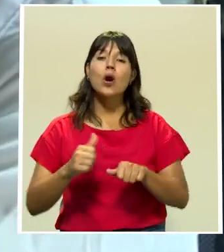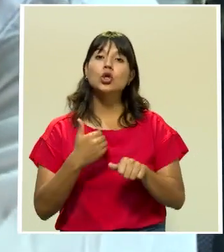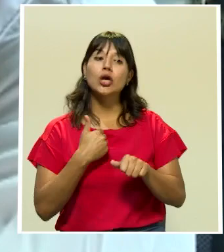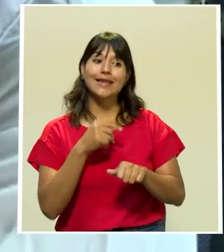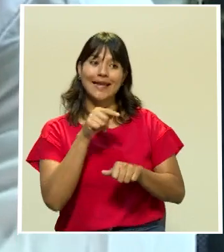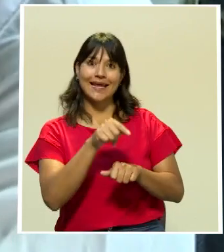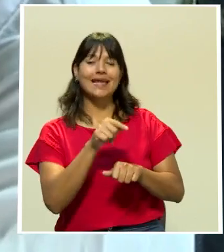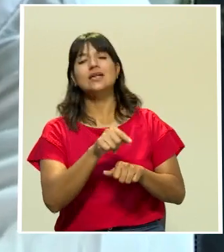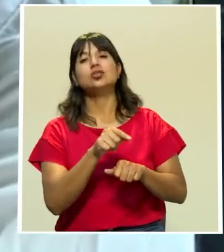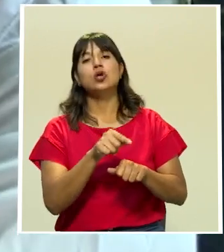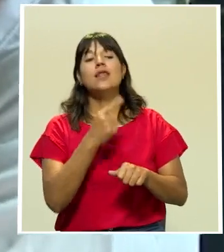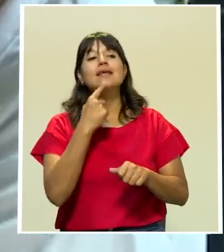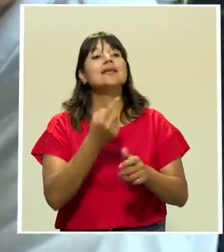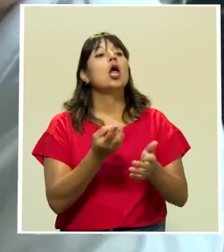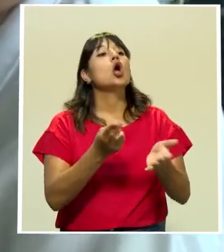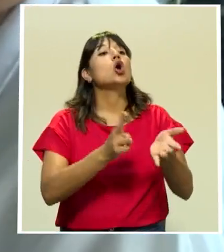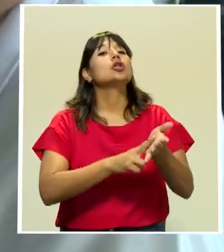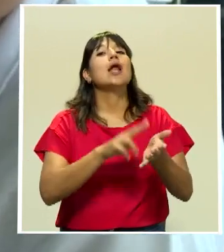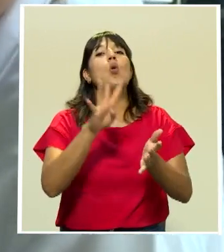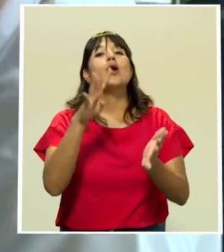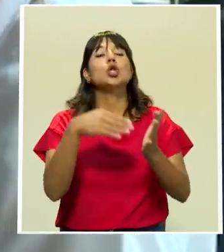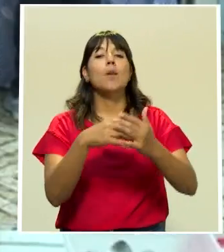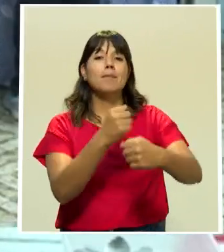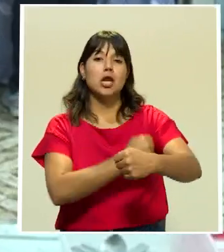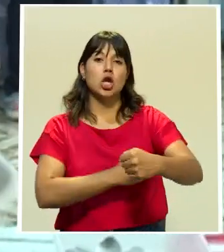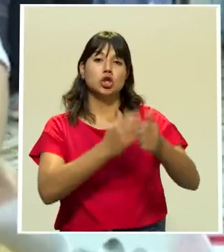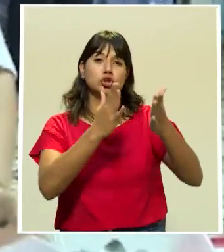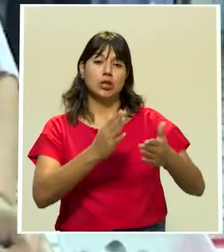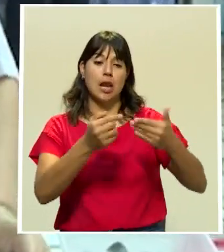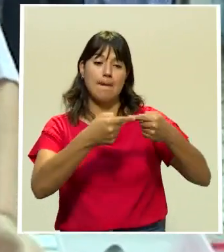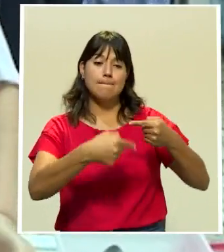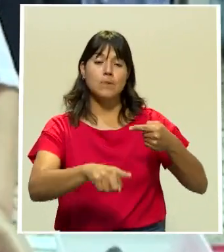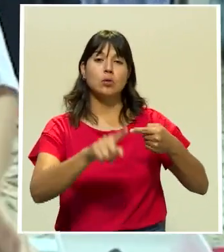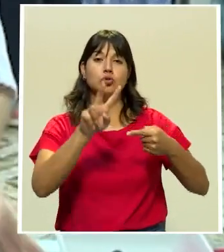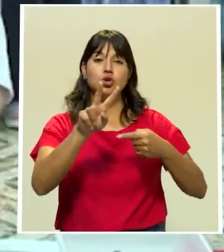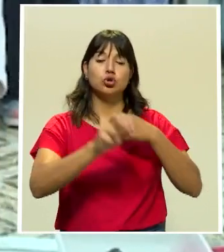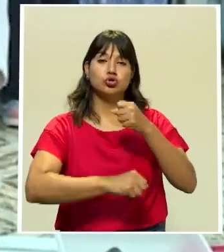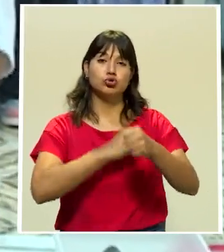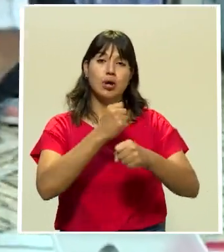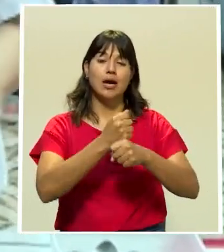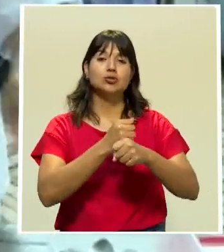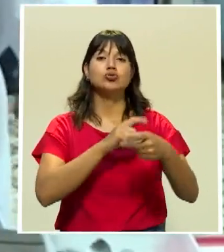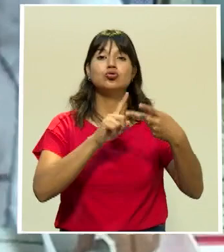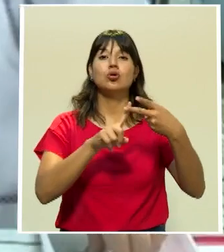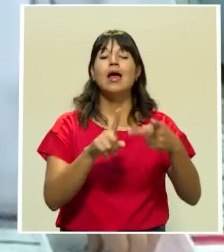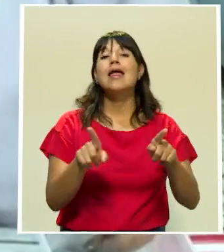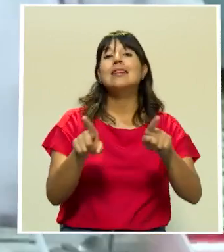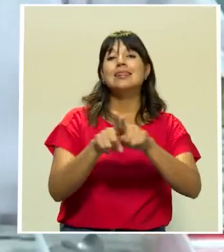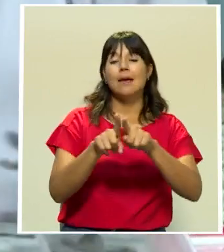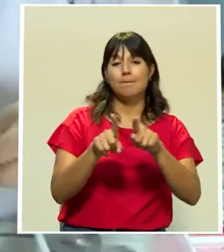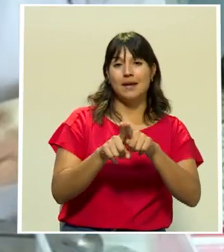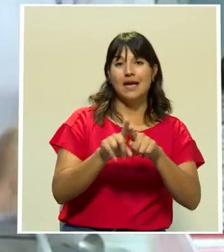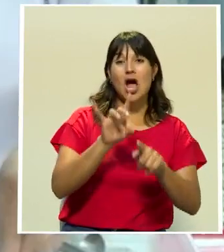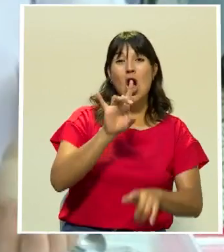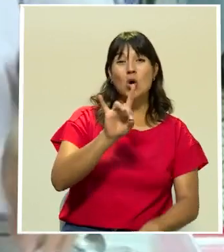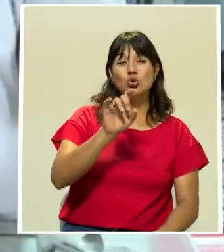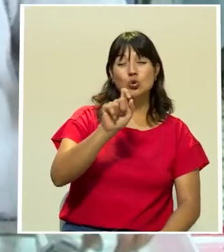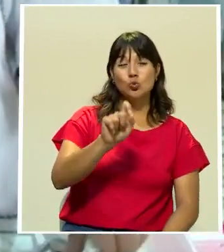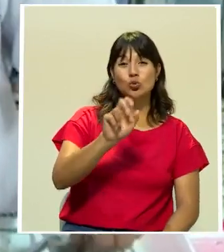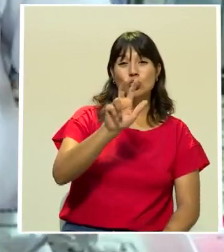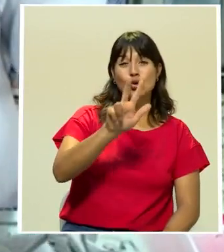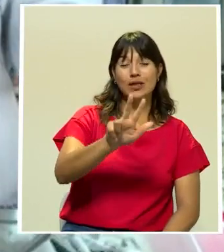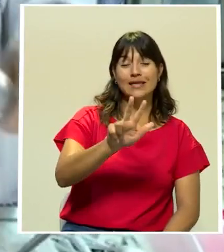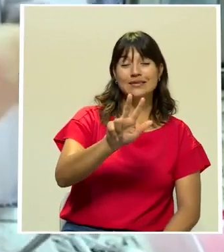a 4.000 cocineras en los próximos 2 años. Además, el plus de incentivo didáctico pasó a ser de 8,3%